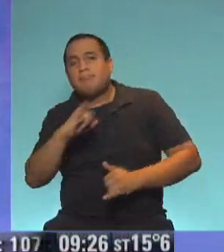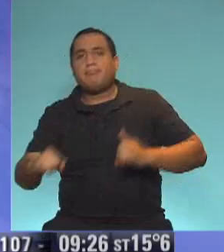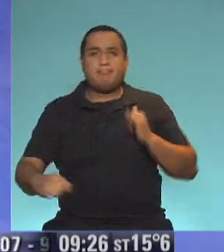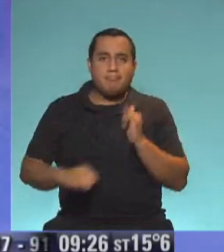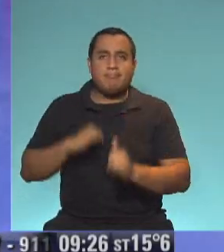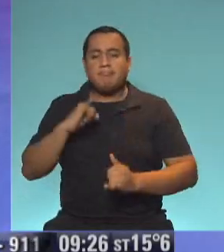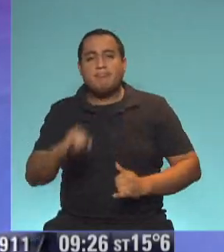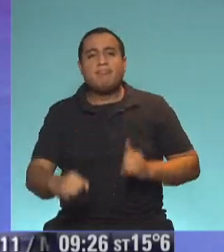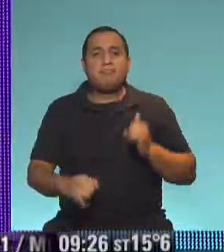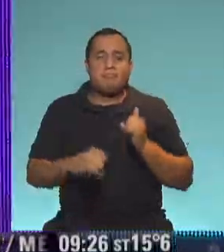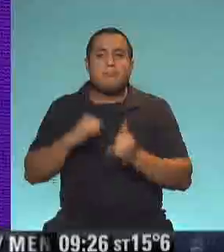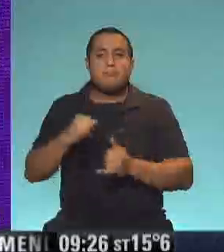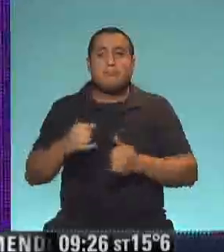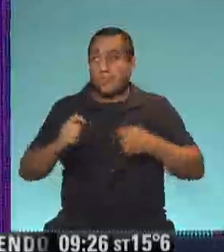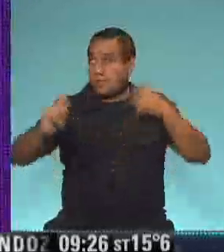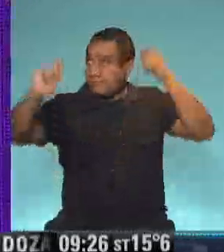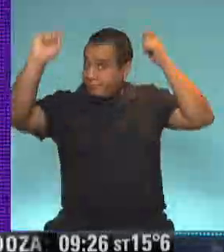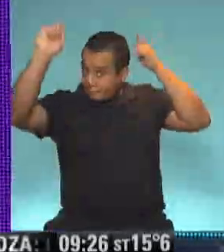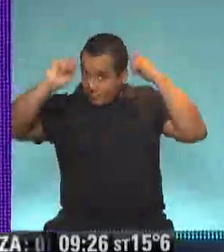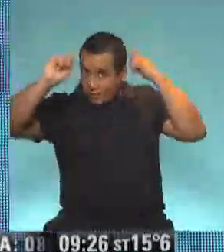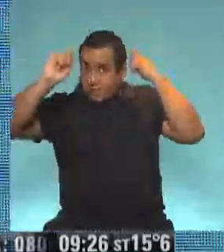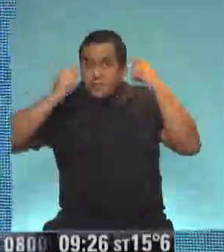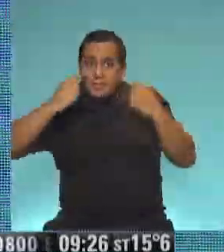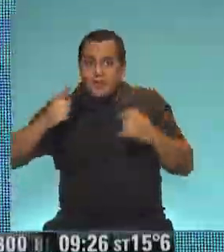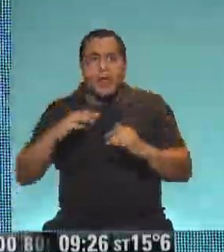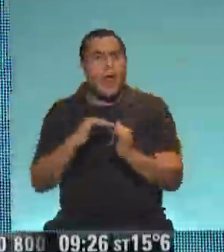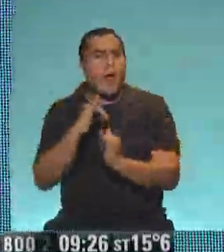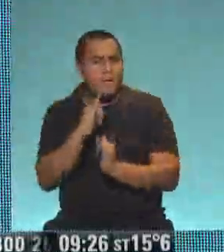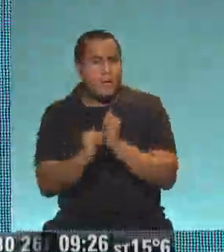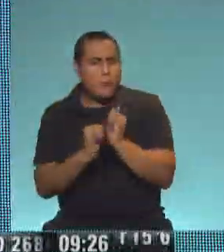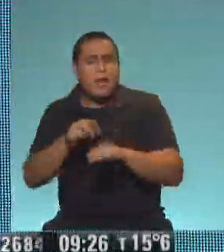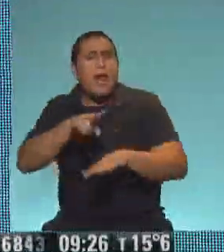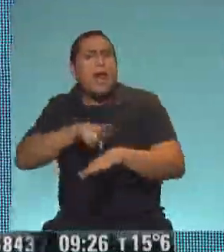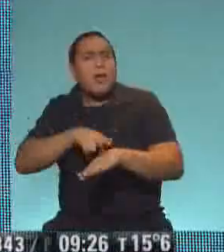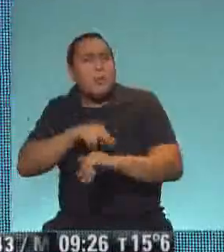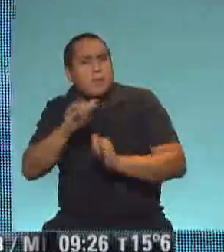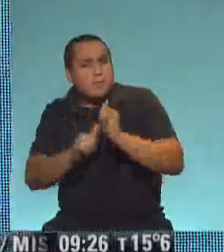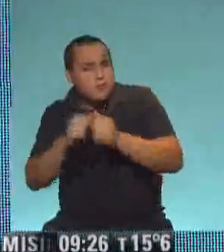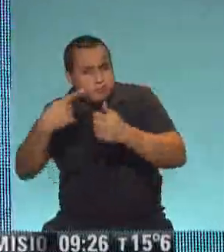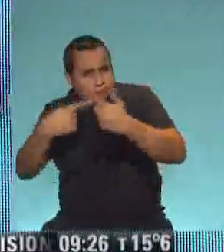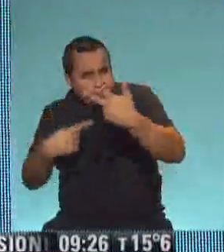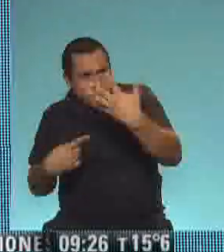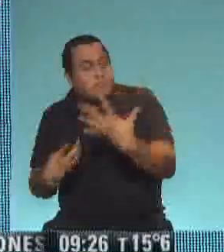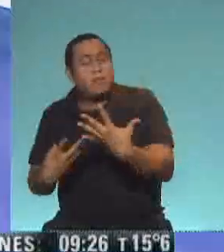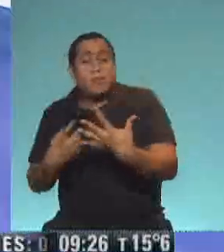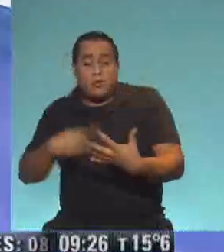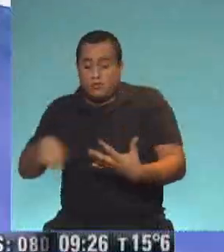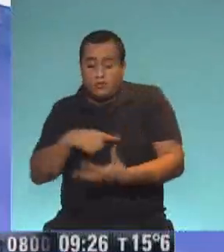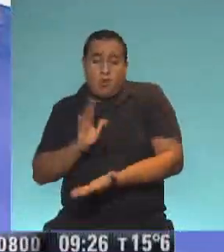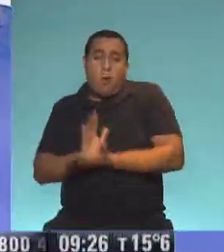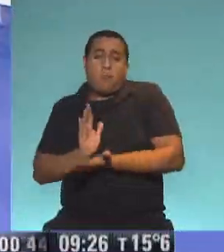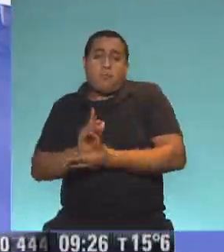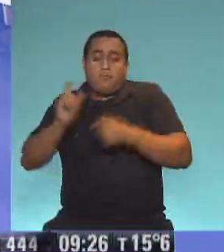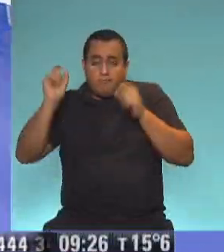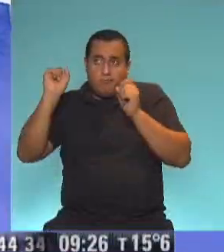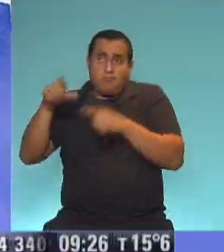se pone. Hoy somos mariachis. Me parece muy bien. Vamos a hacer las recomendaciones. Claro. Como mexicano.